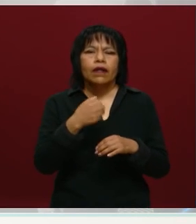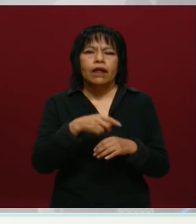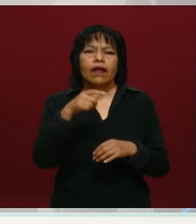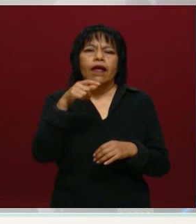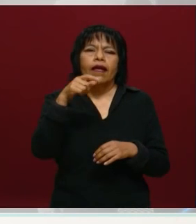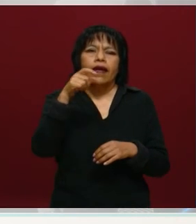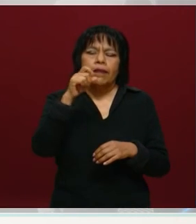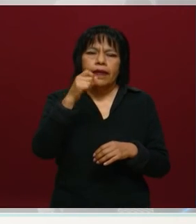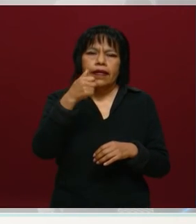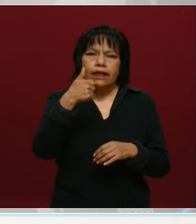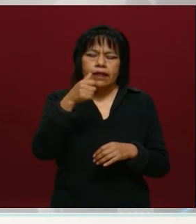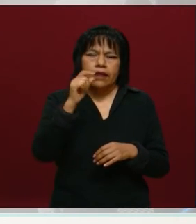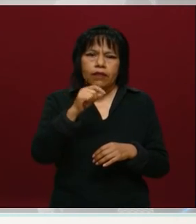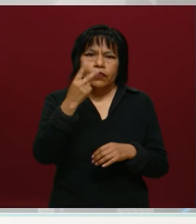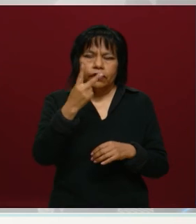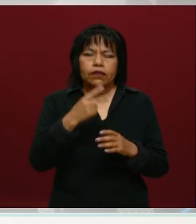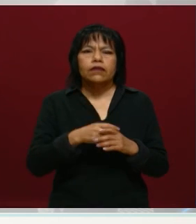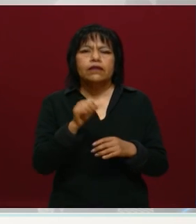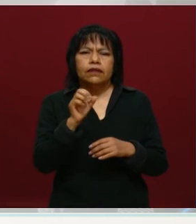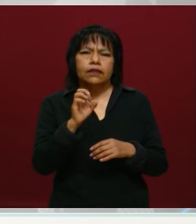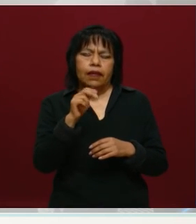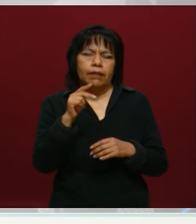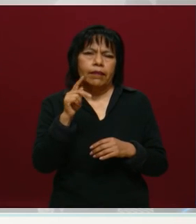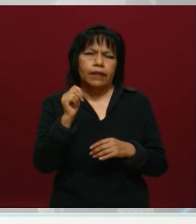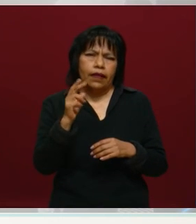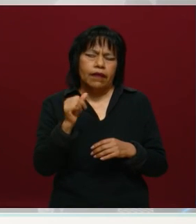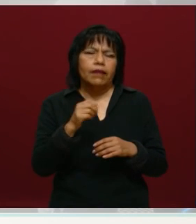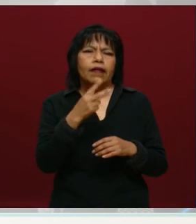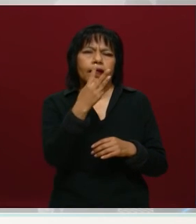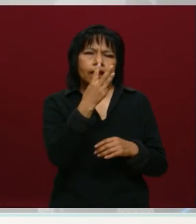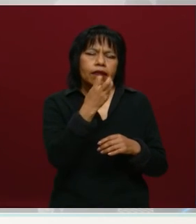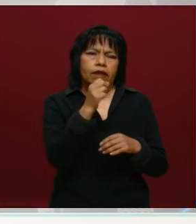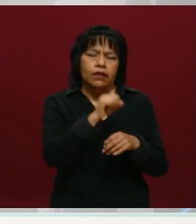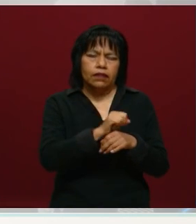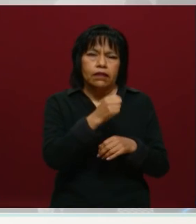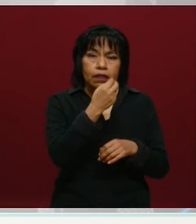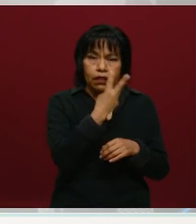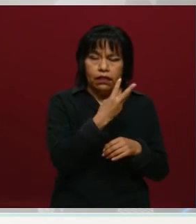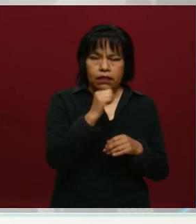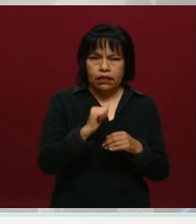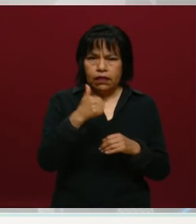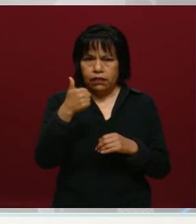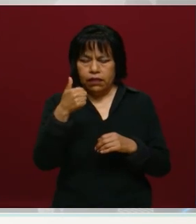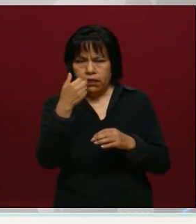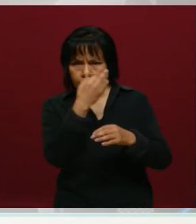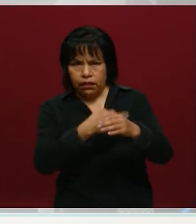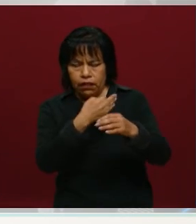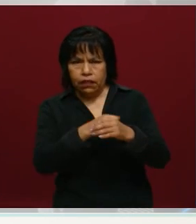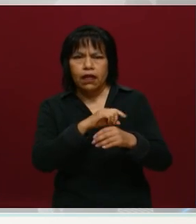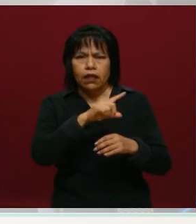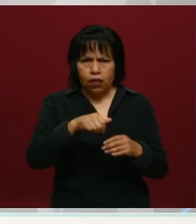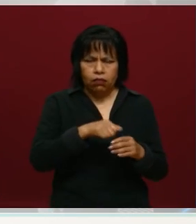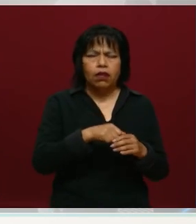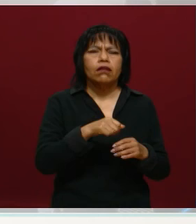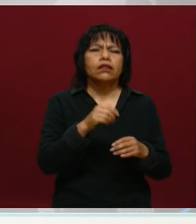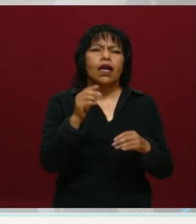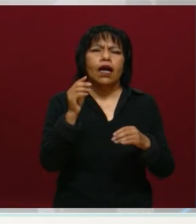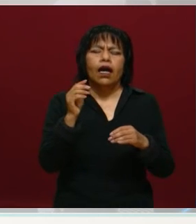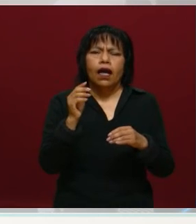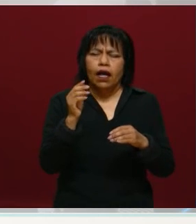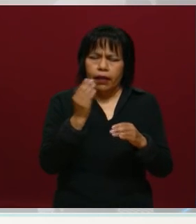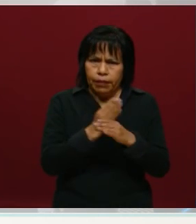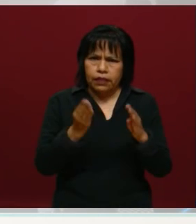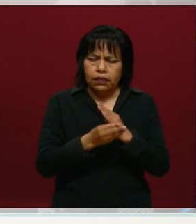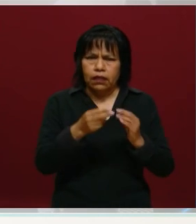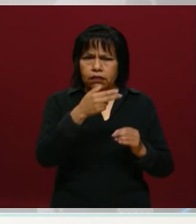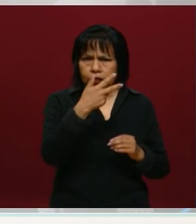26.2 de televisión tenemos tercer grado de secundaria de tres a seis de la tarde y luego nos vamos con bachillerato desde